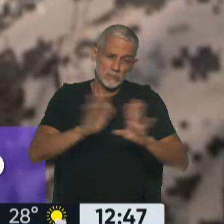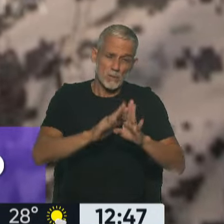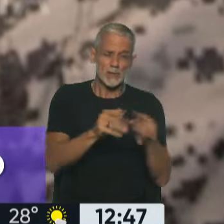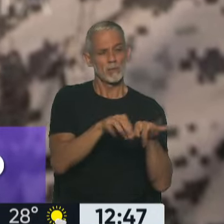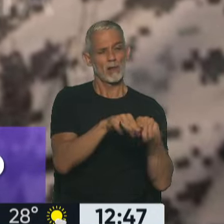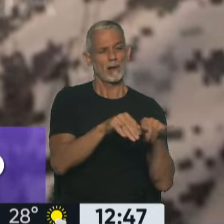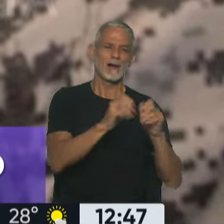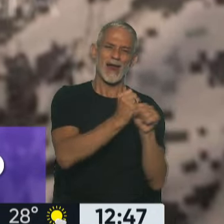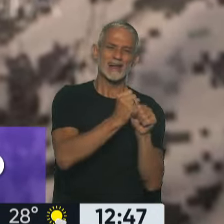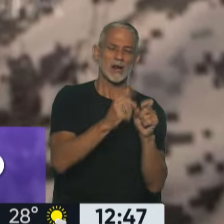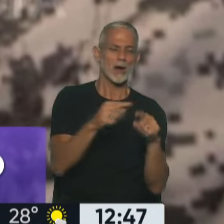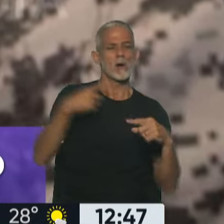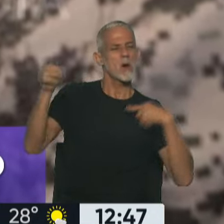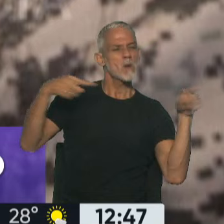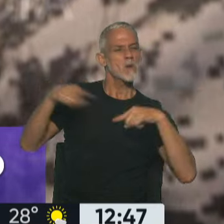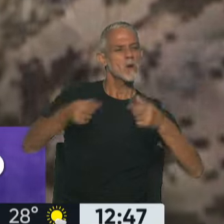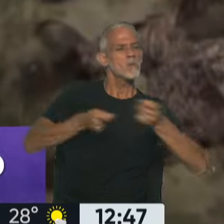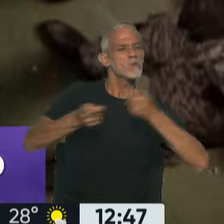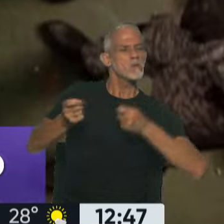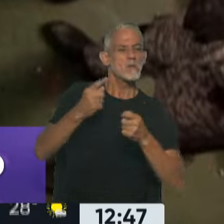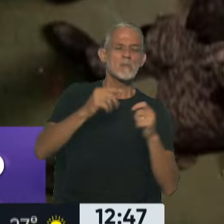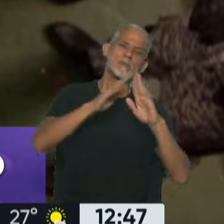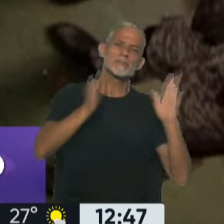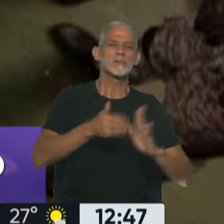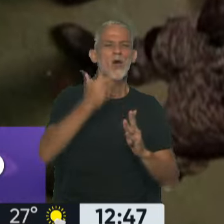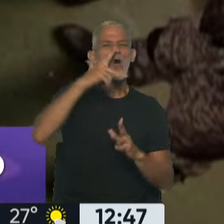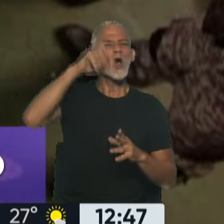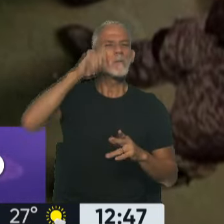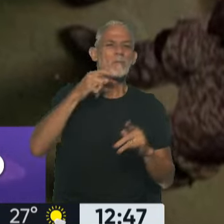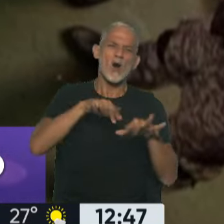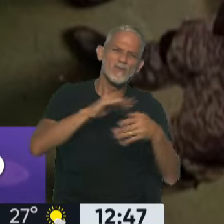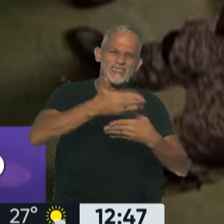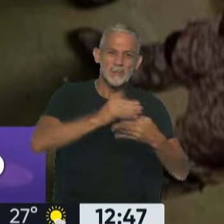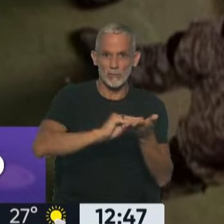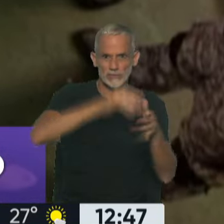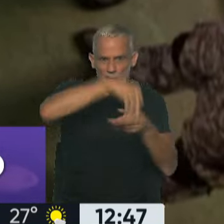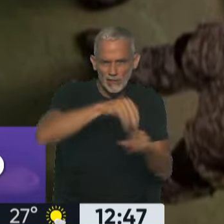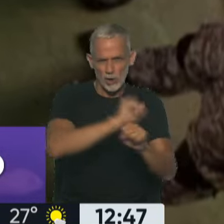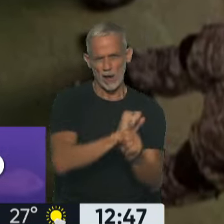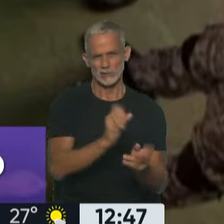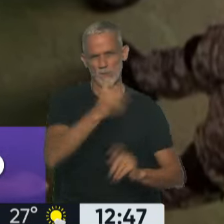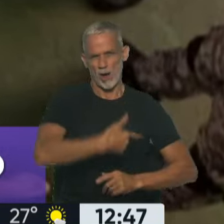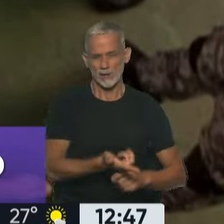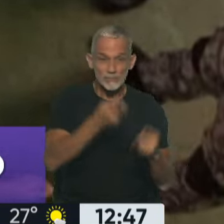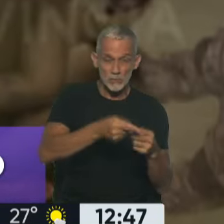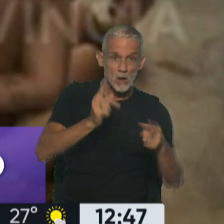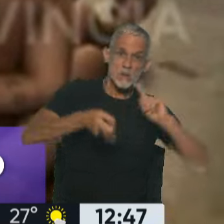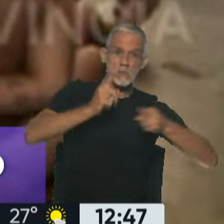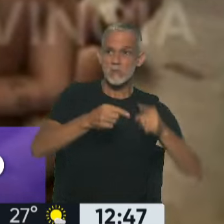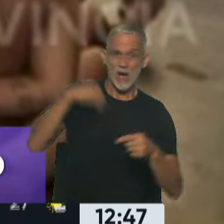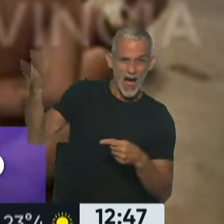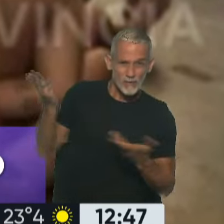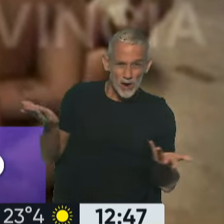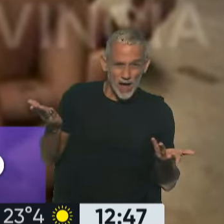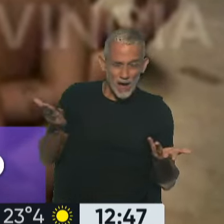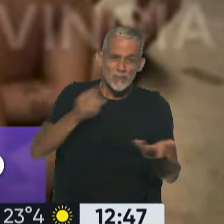desde las unidades penitenciarias. Todas las medidas de seguridad apuntan a esta situación, sobre todo de los internos de alto